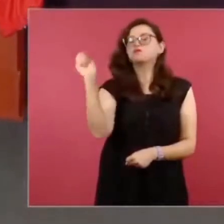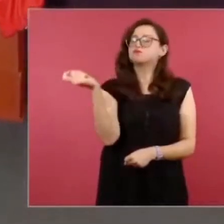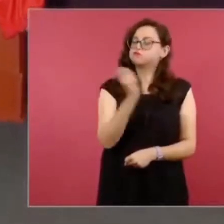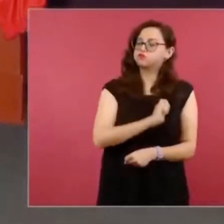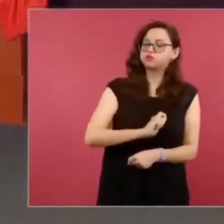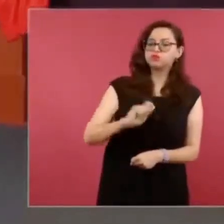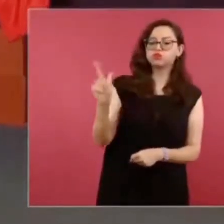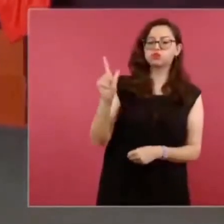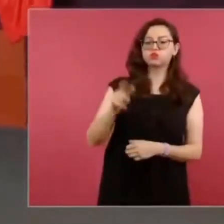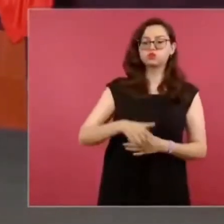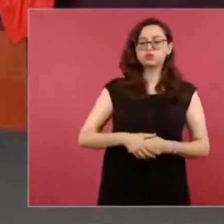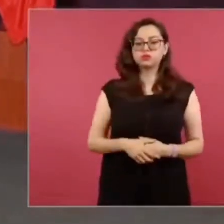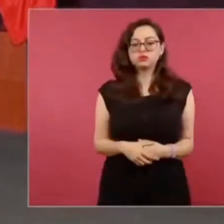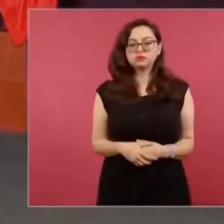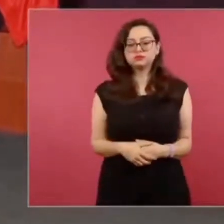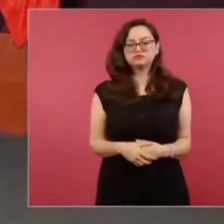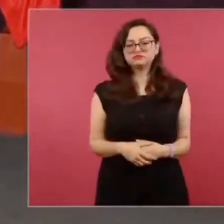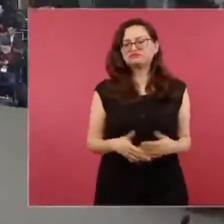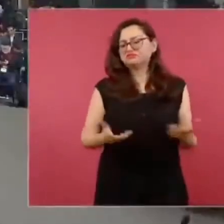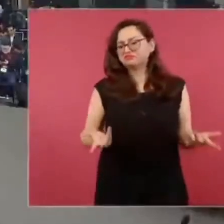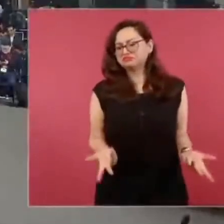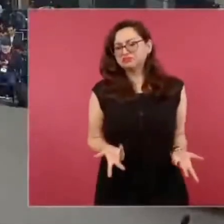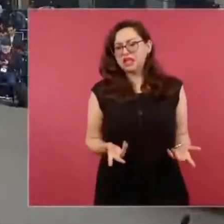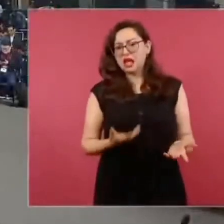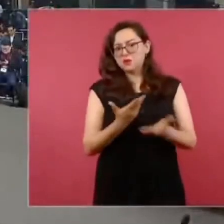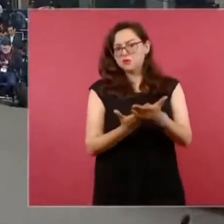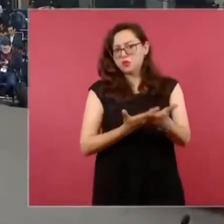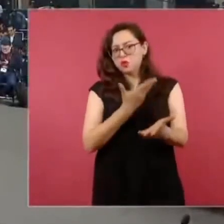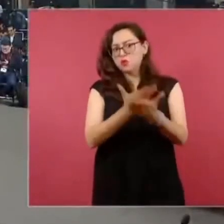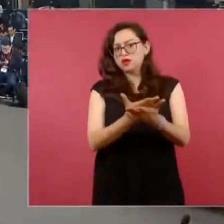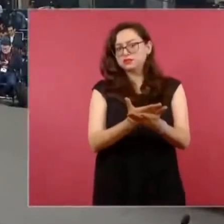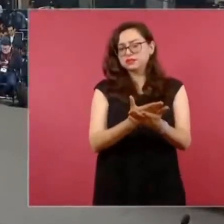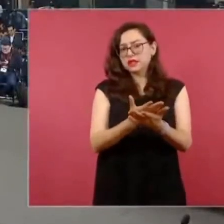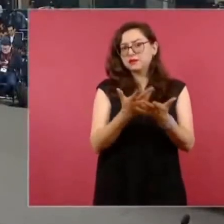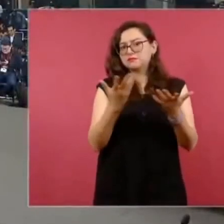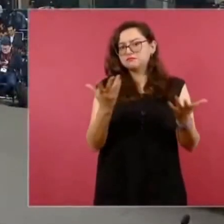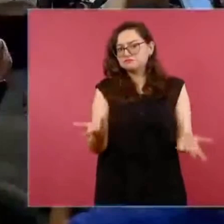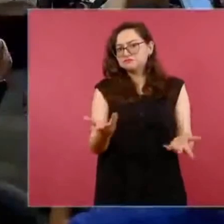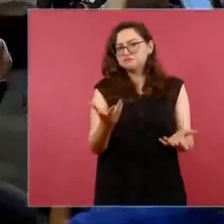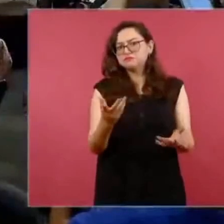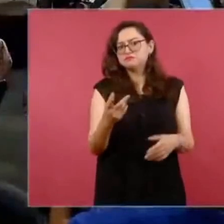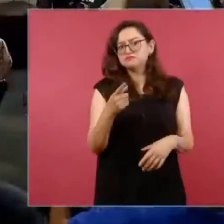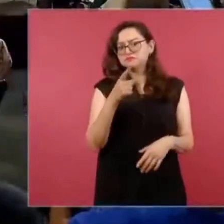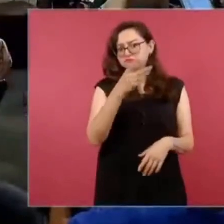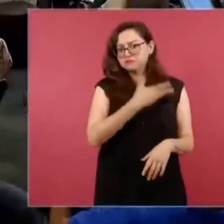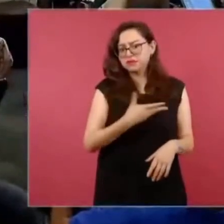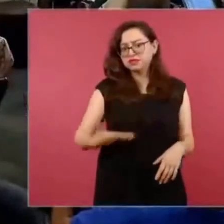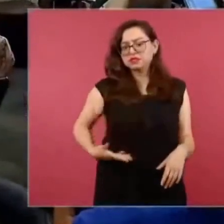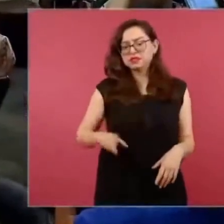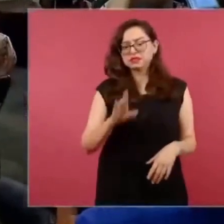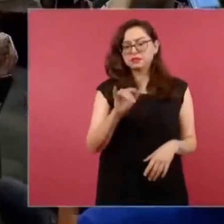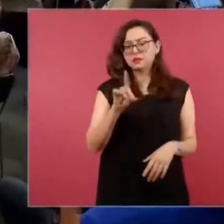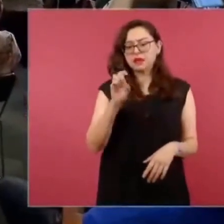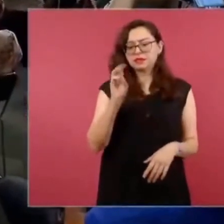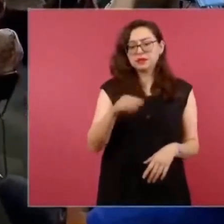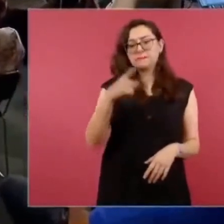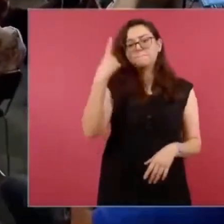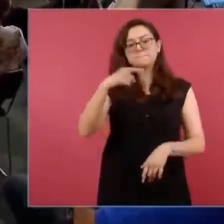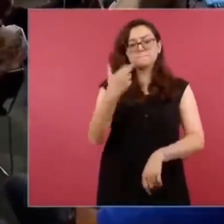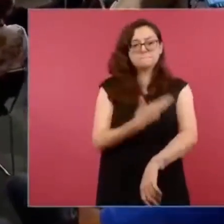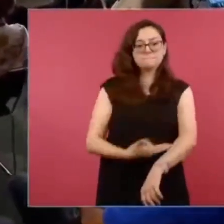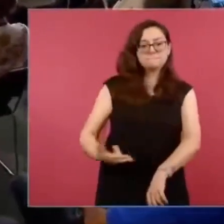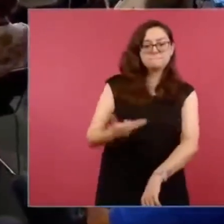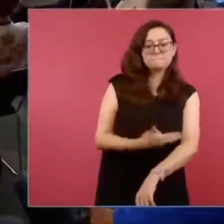profesional. Y le comentó de esta propuesta el presidente Biden de agilizar las solicitudes de asilo y si eso no implicaría que